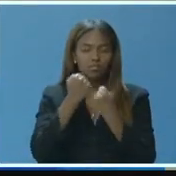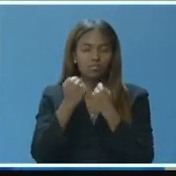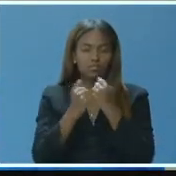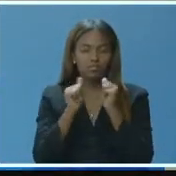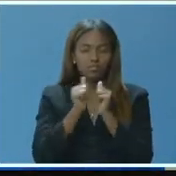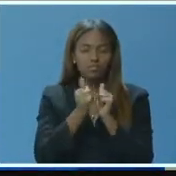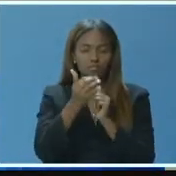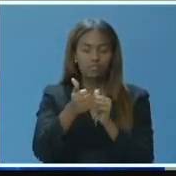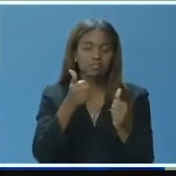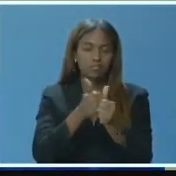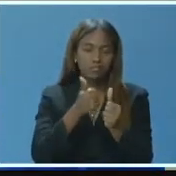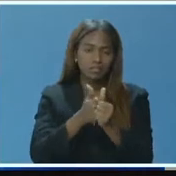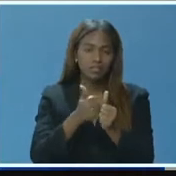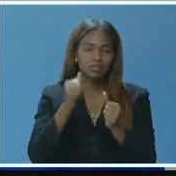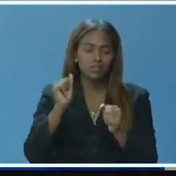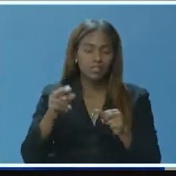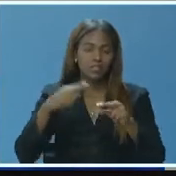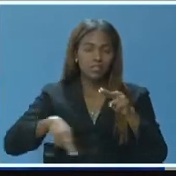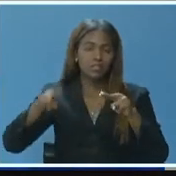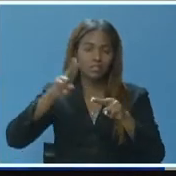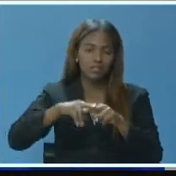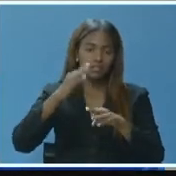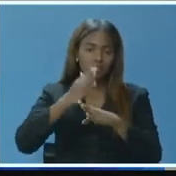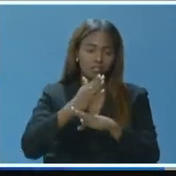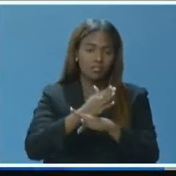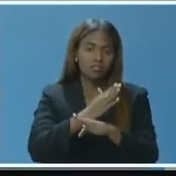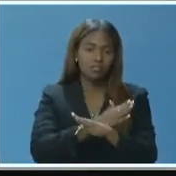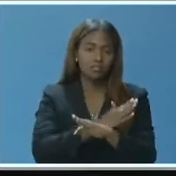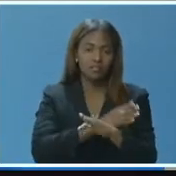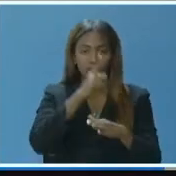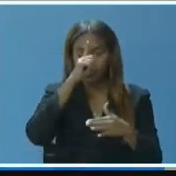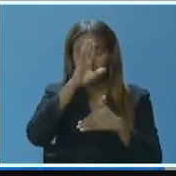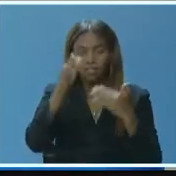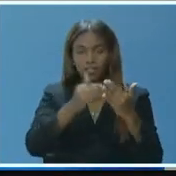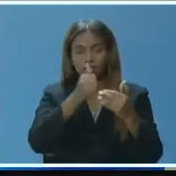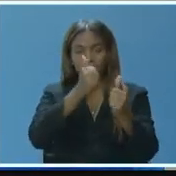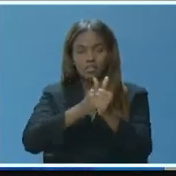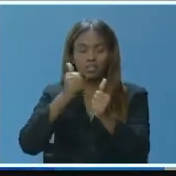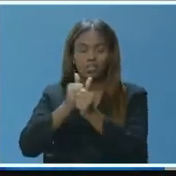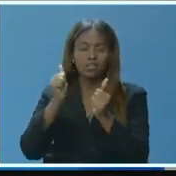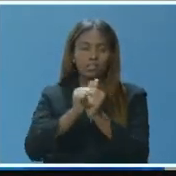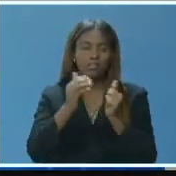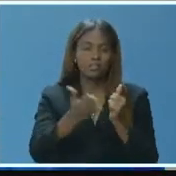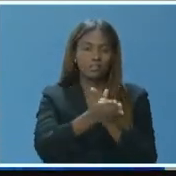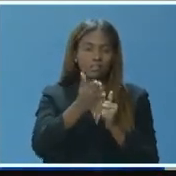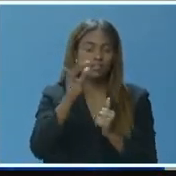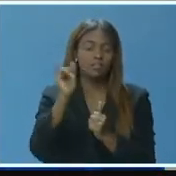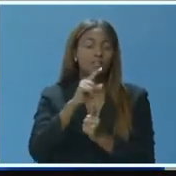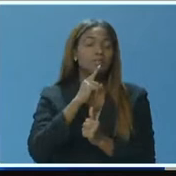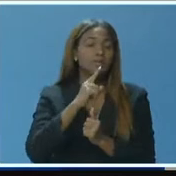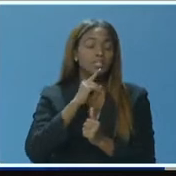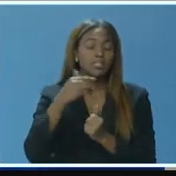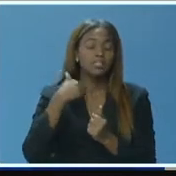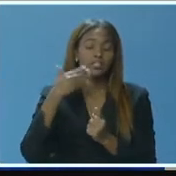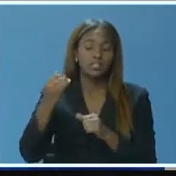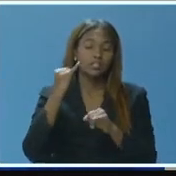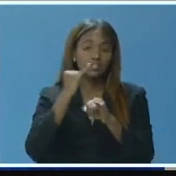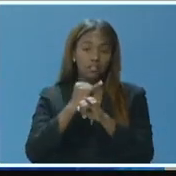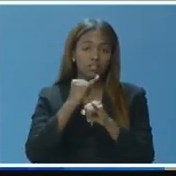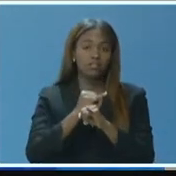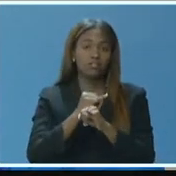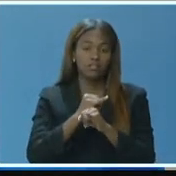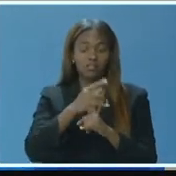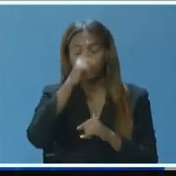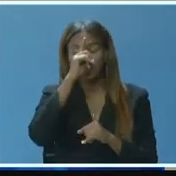misma dimensión ir creciendo, irlos asistiendo a todos y cada uno de ustedes. Y de verdad que vean la institución como